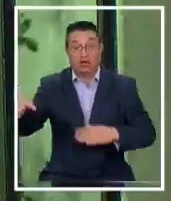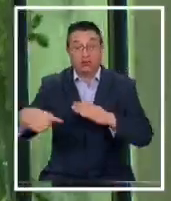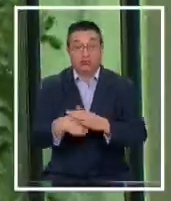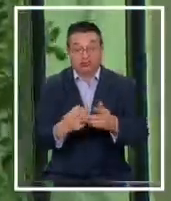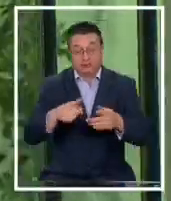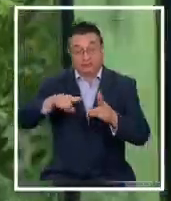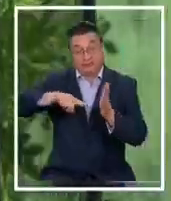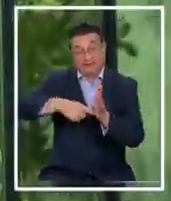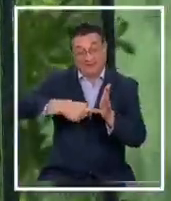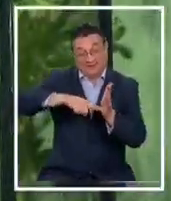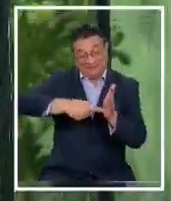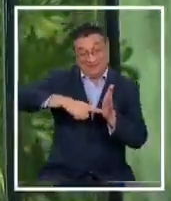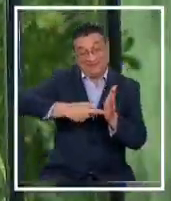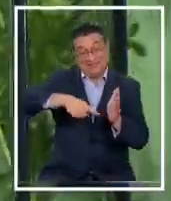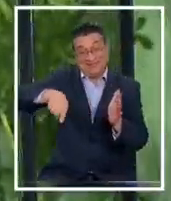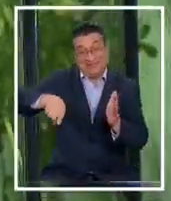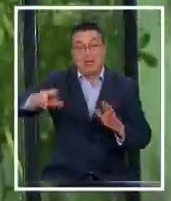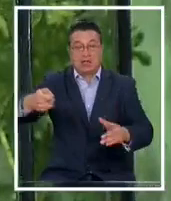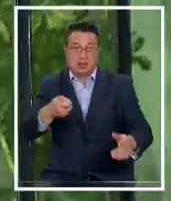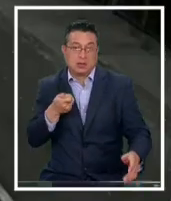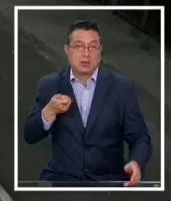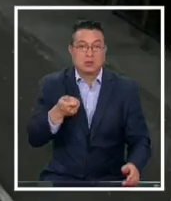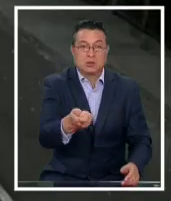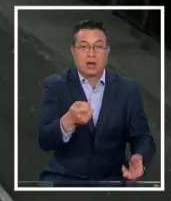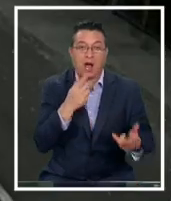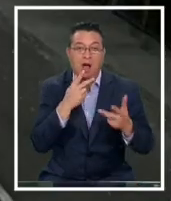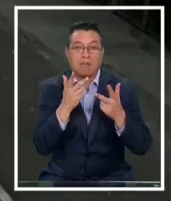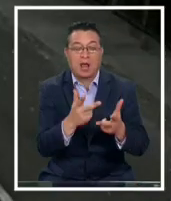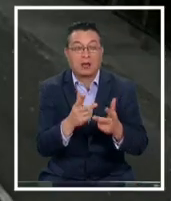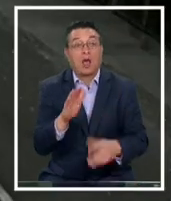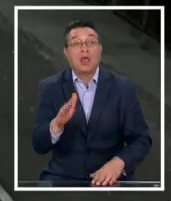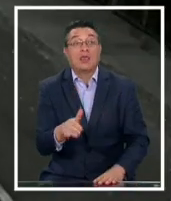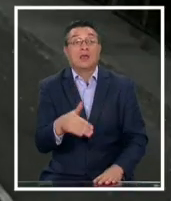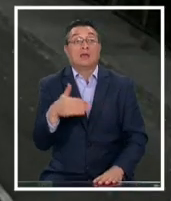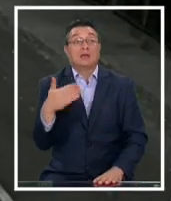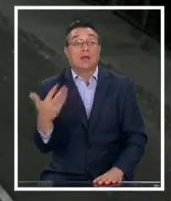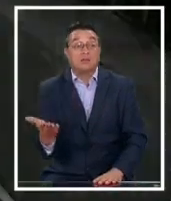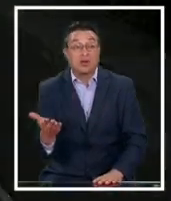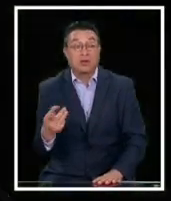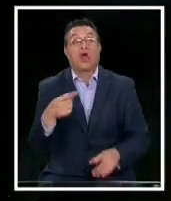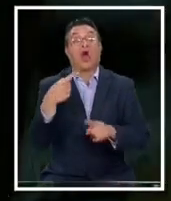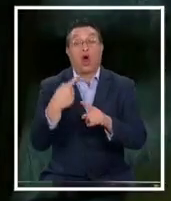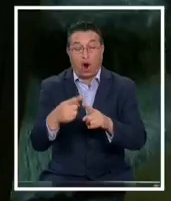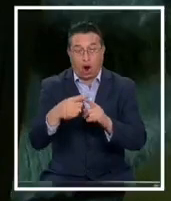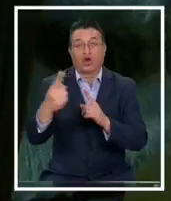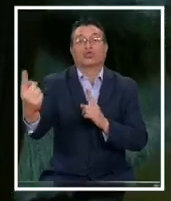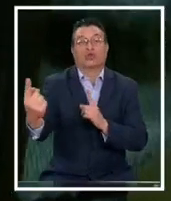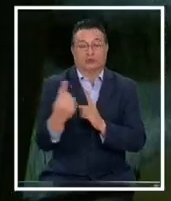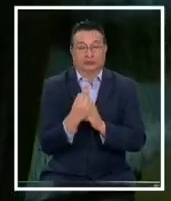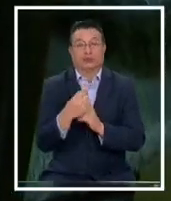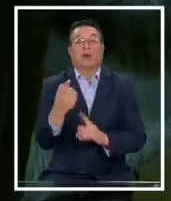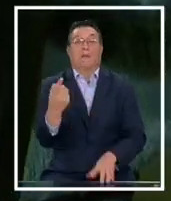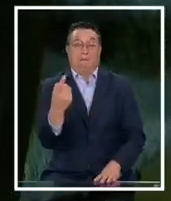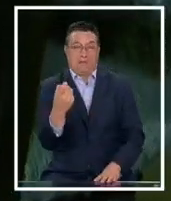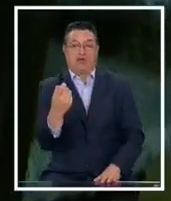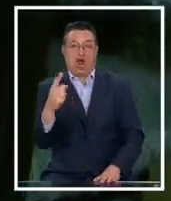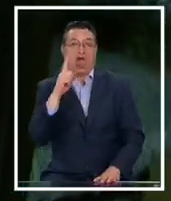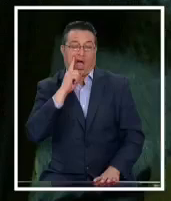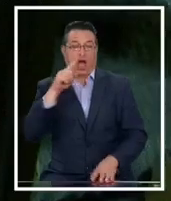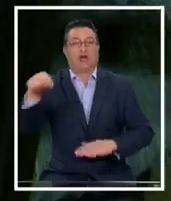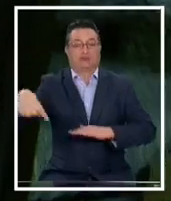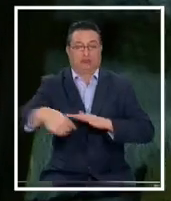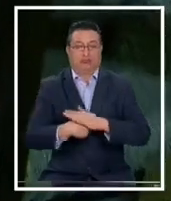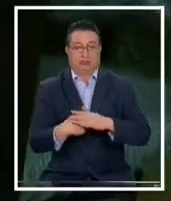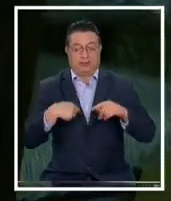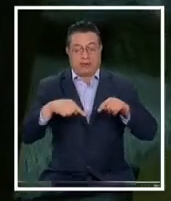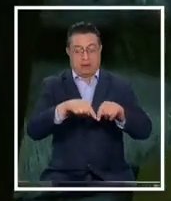un destornillador, las amenazó. Pero segundos más tarde... Después entró otro sujeto armado con pistola a